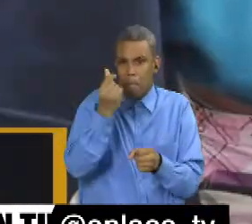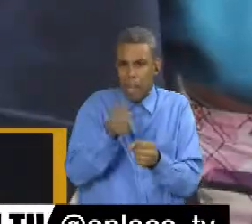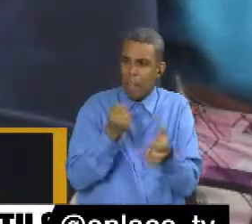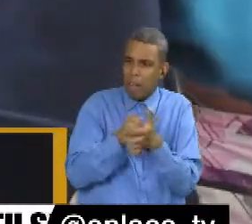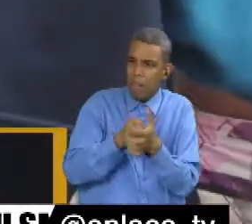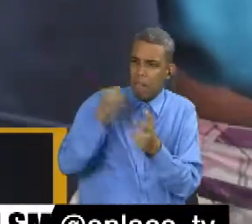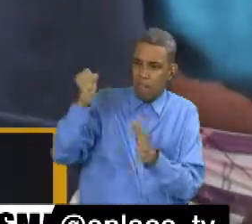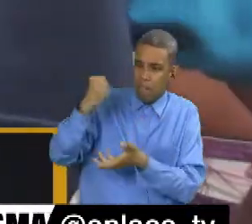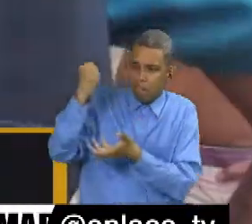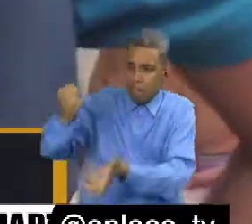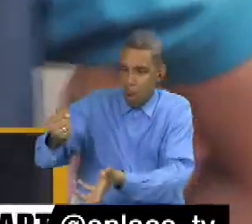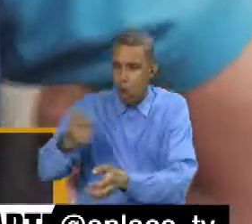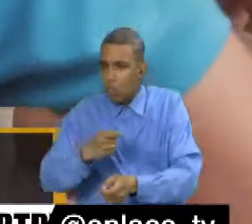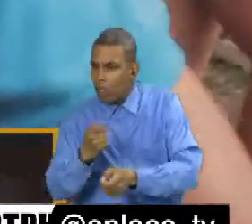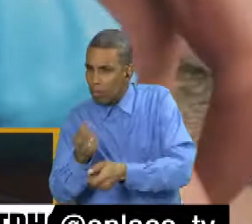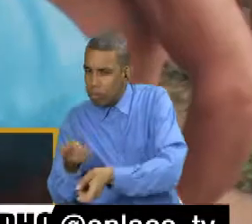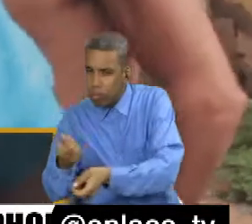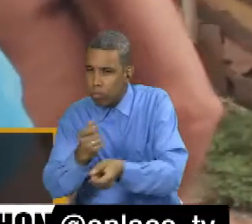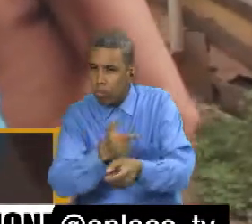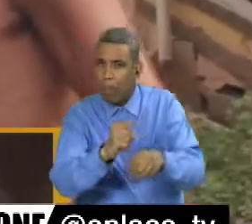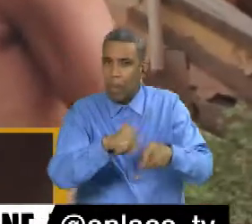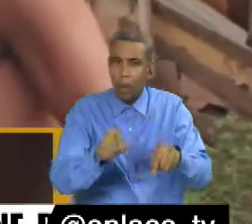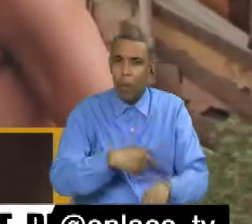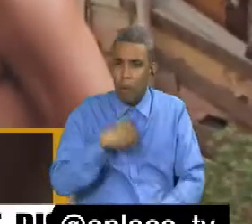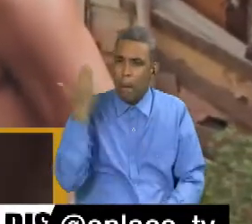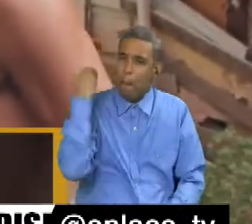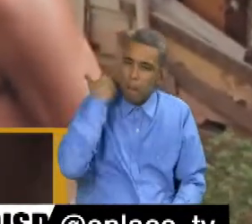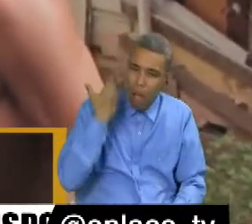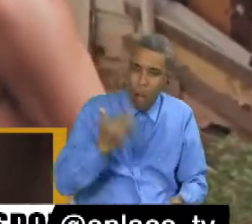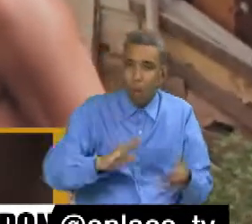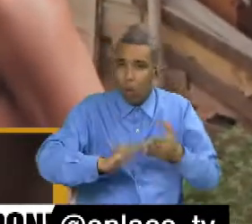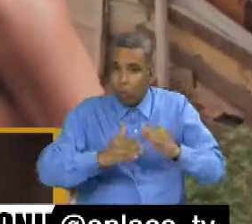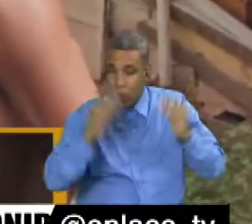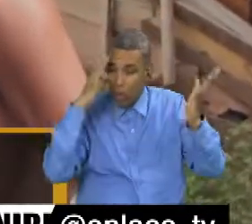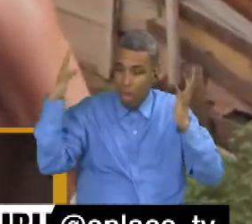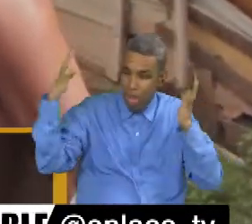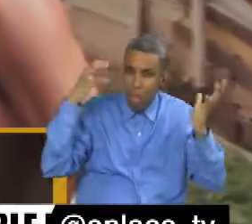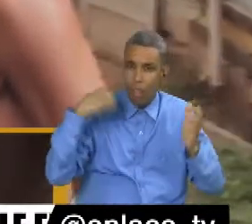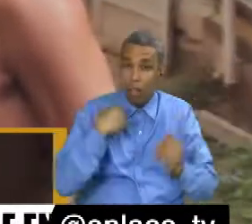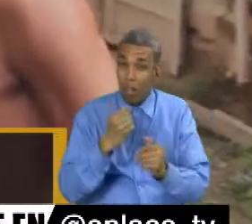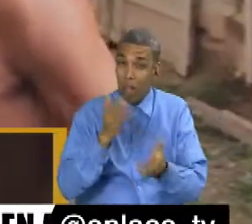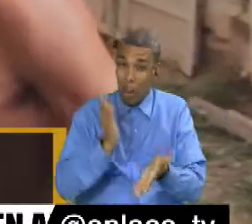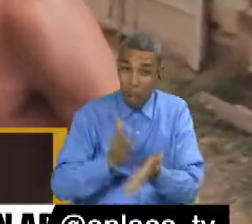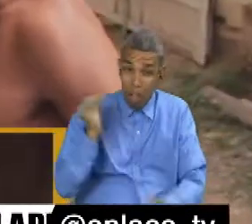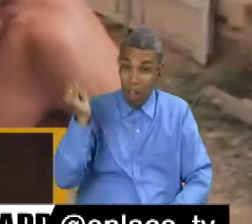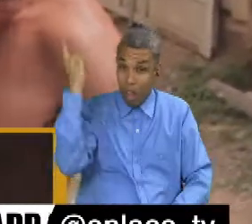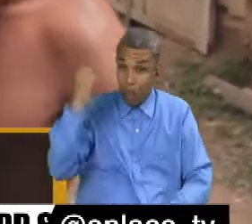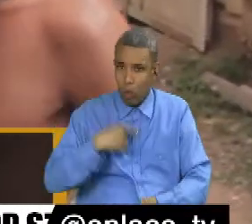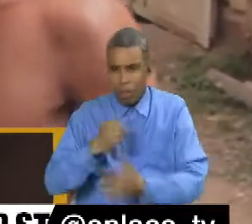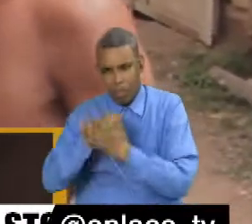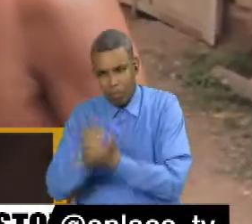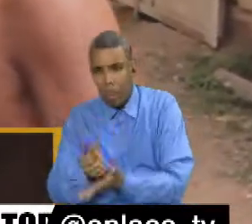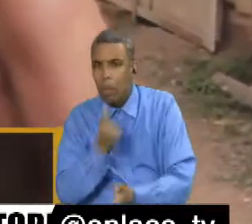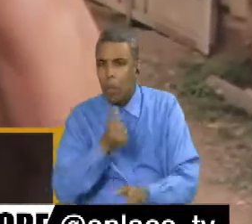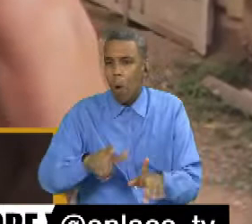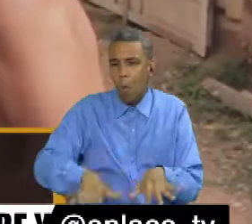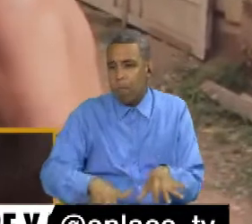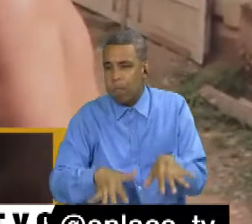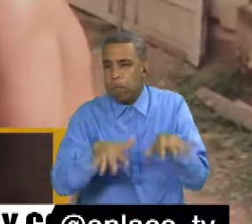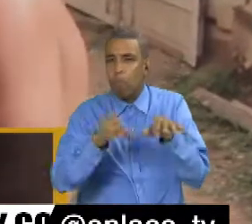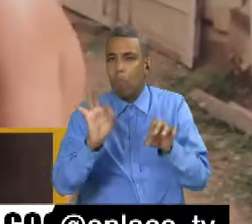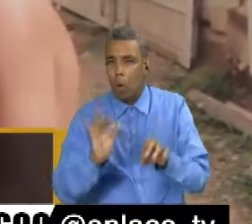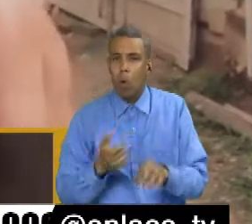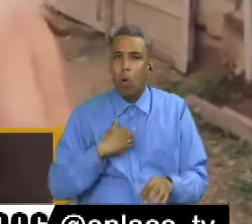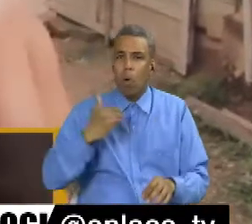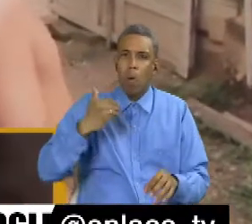prevenir, mitigar y atender, y además también monitorear y rehabilitar las zonas afectadas por desastres, calamidades